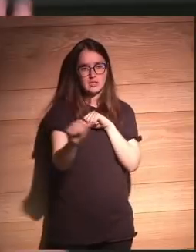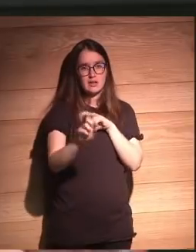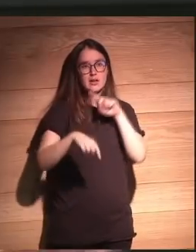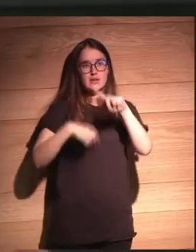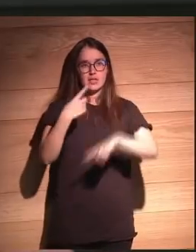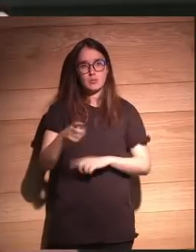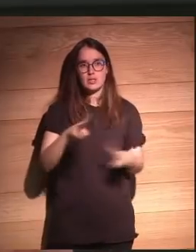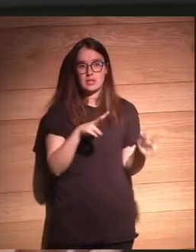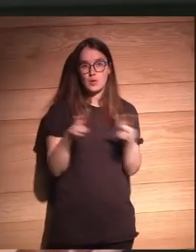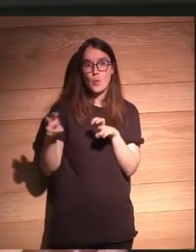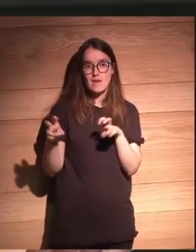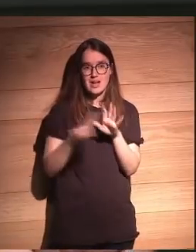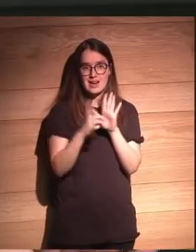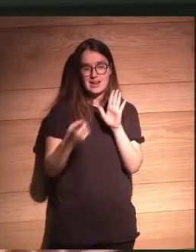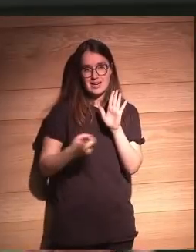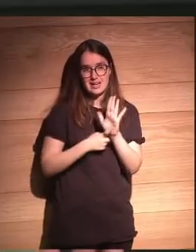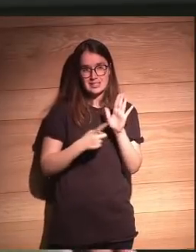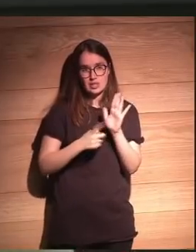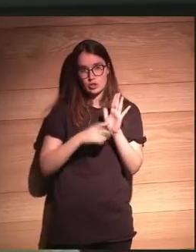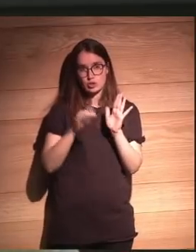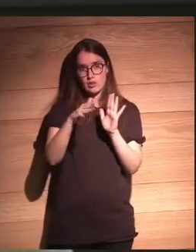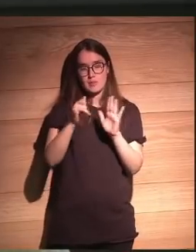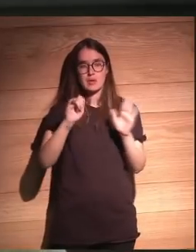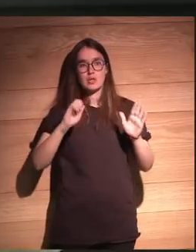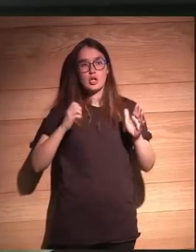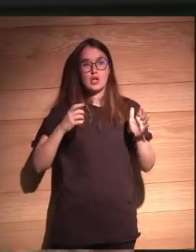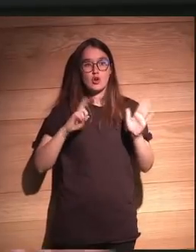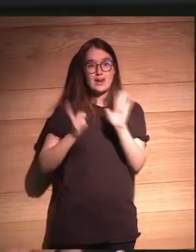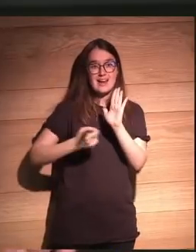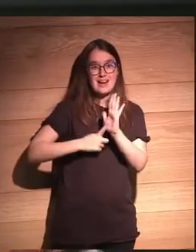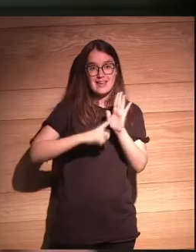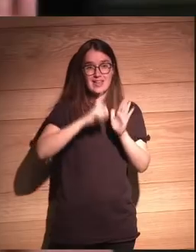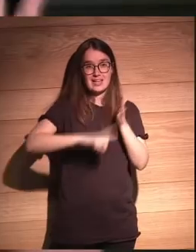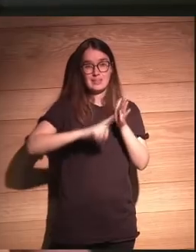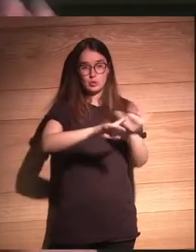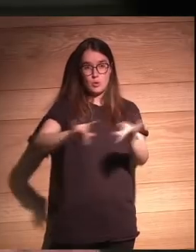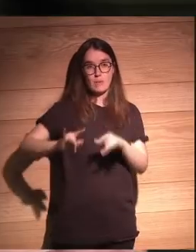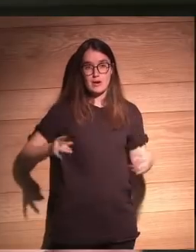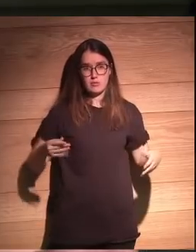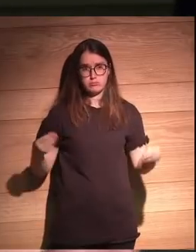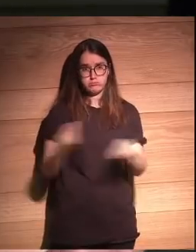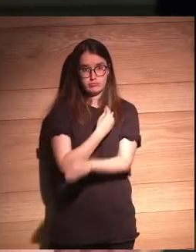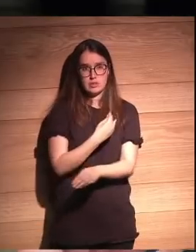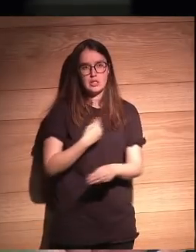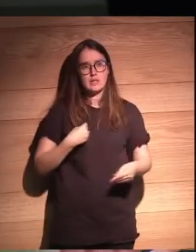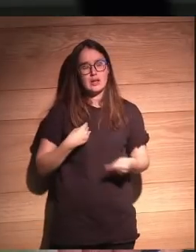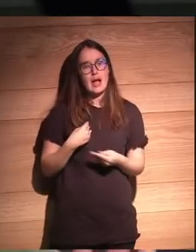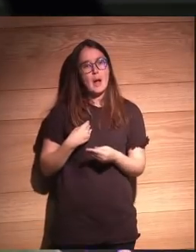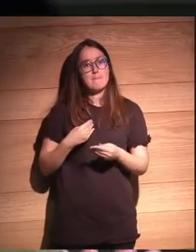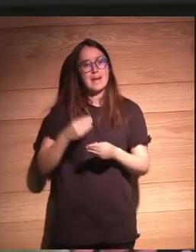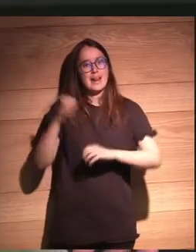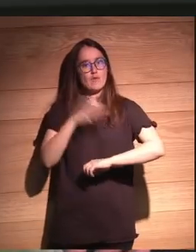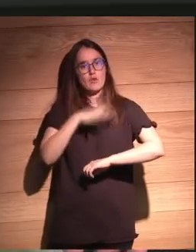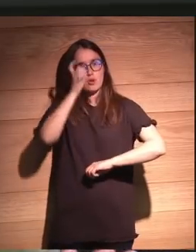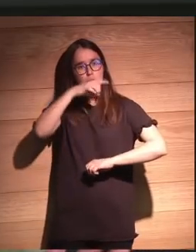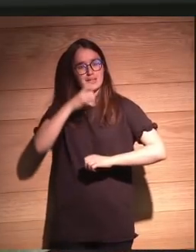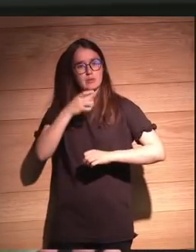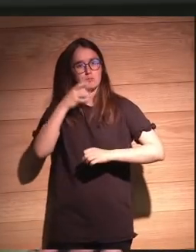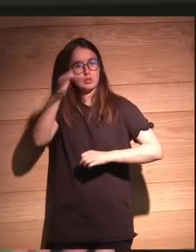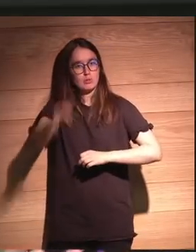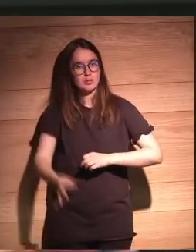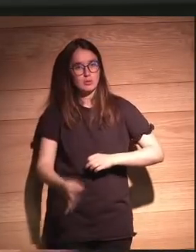después, la nueva legislación de la SOCIMI choca con la ley de arrendamientos urbanos. Es decir, se le ha dado muchos privilegios a los fondos buitres, pero chocan con los